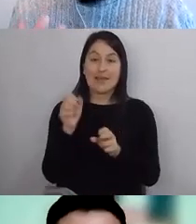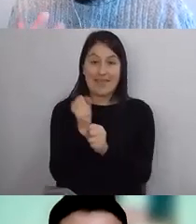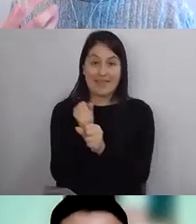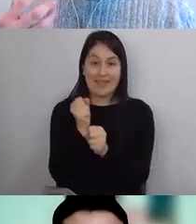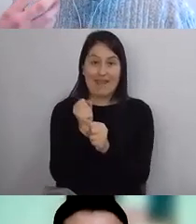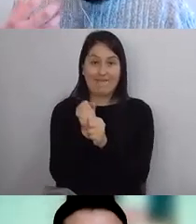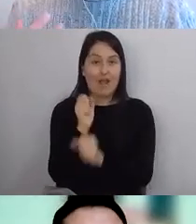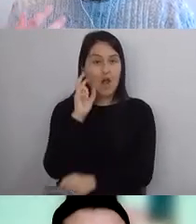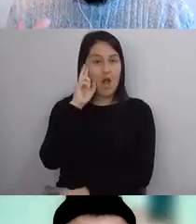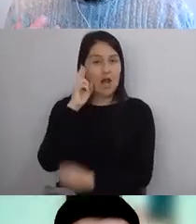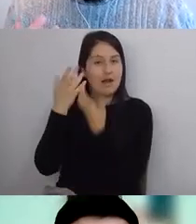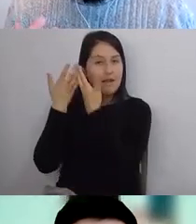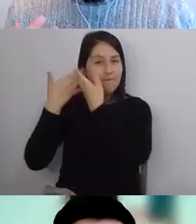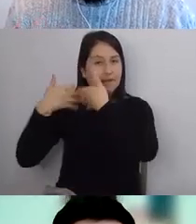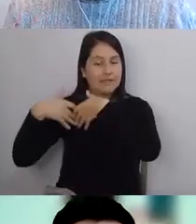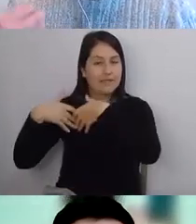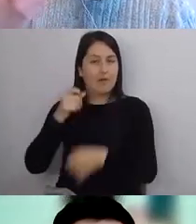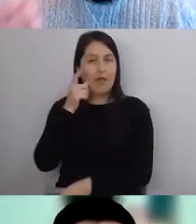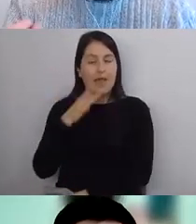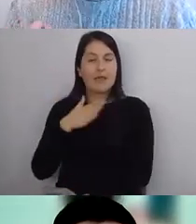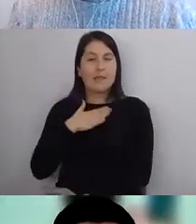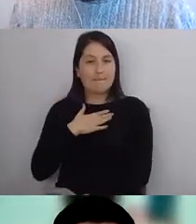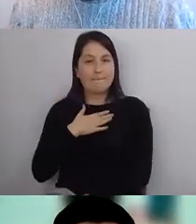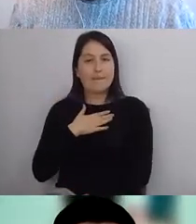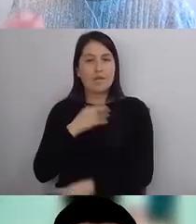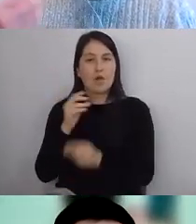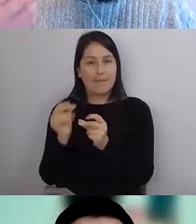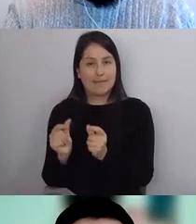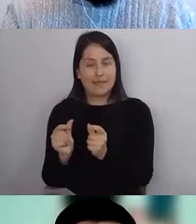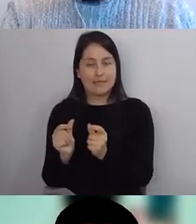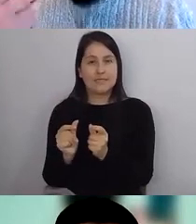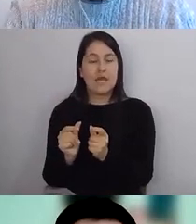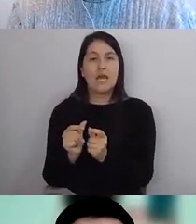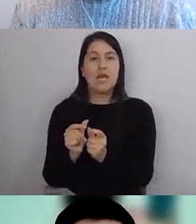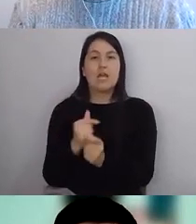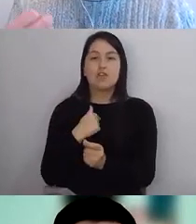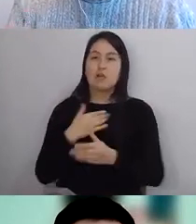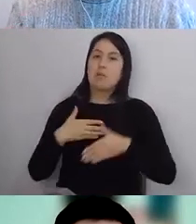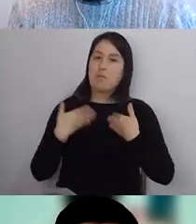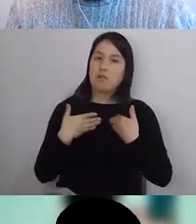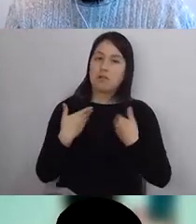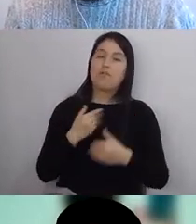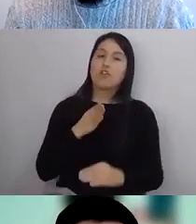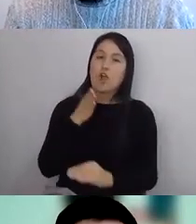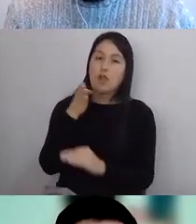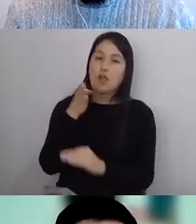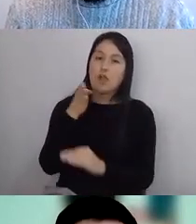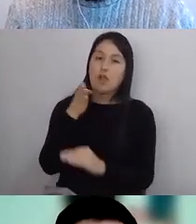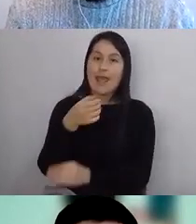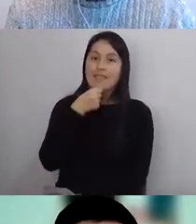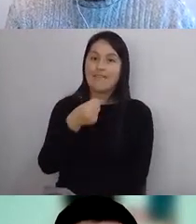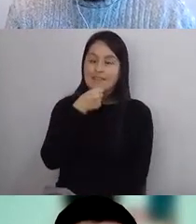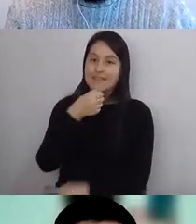reflexivo, es decir, tengo estas son mis competencias, sé hacer el trabajo y me motiva, tenemos que ir seguros o seguras en esa entrevista, ¿ya?